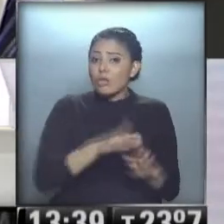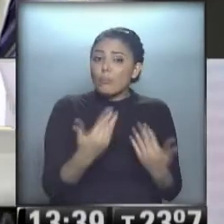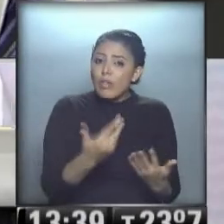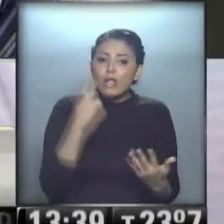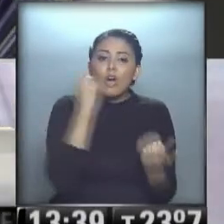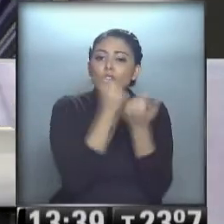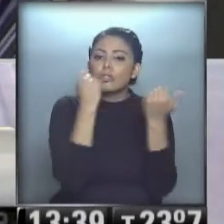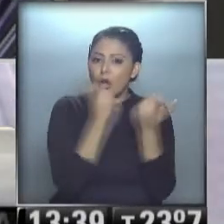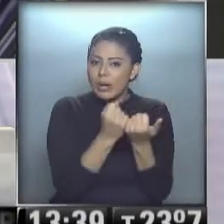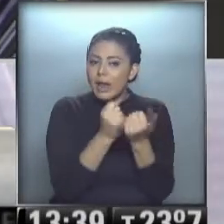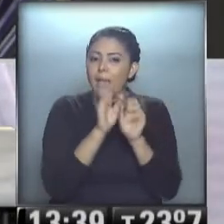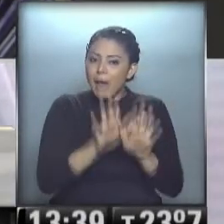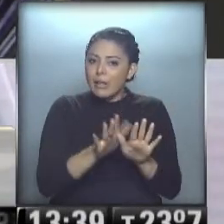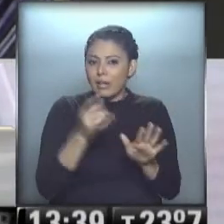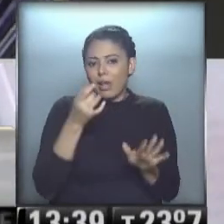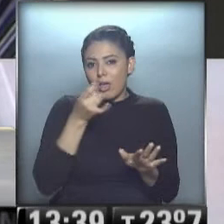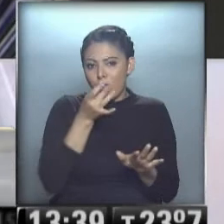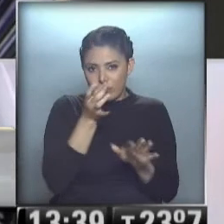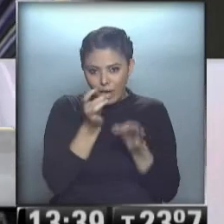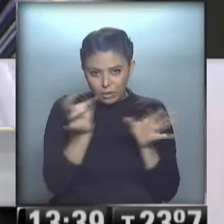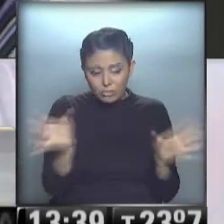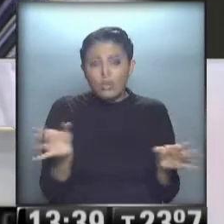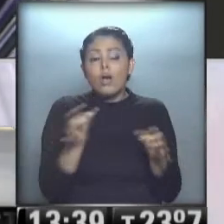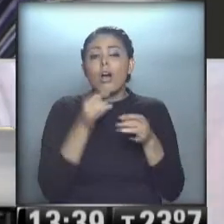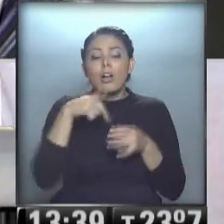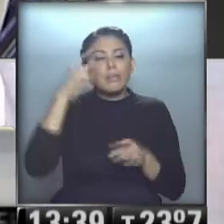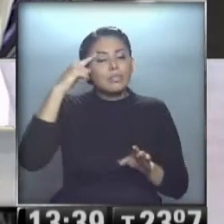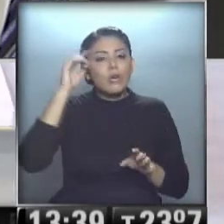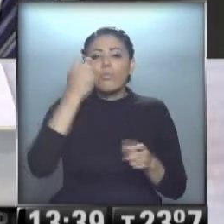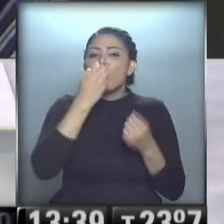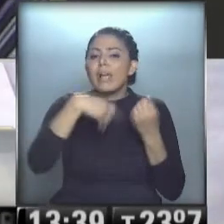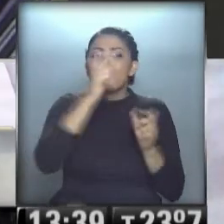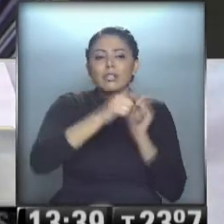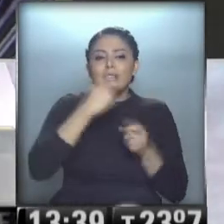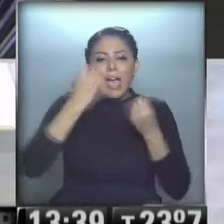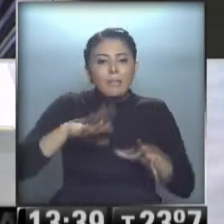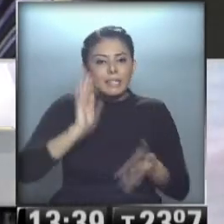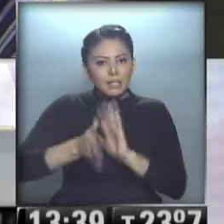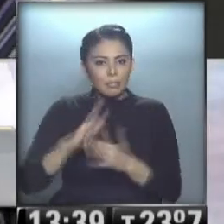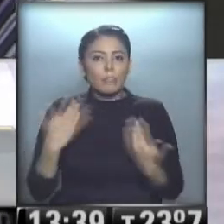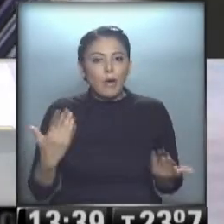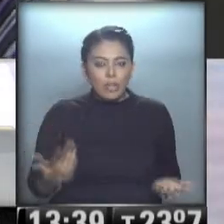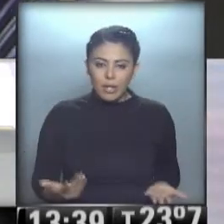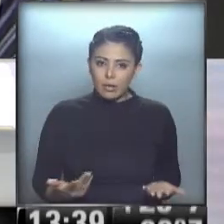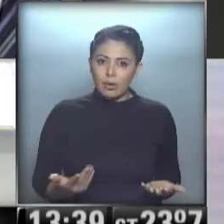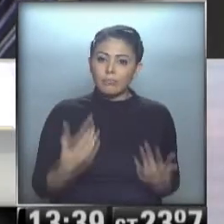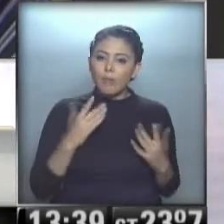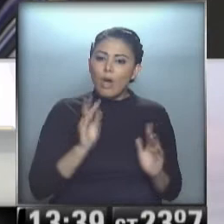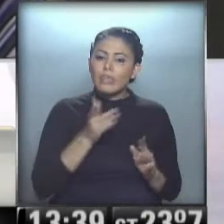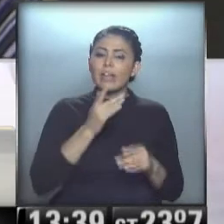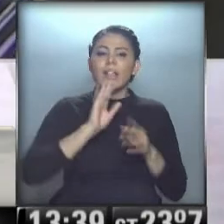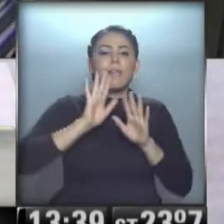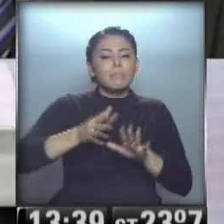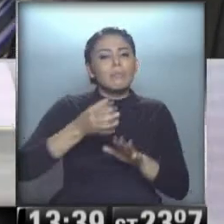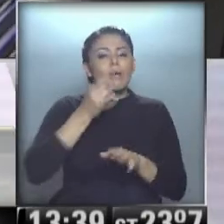controlar la infección la idea es que cualquier persona que inicia tratamiento puede cronificar su infección